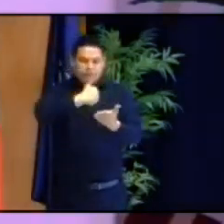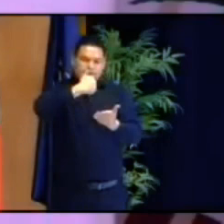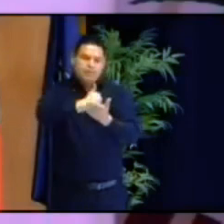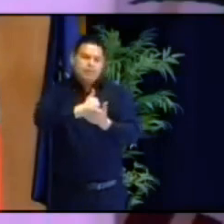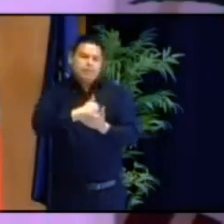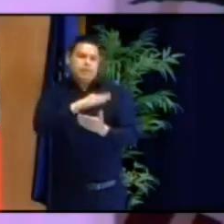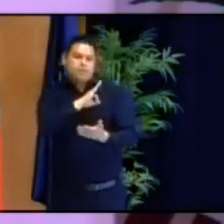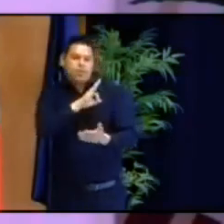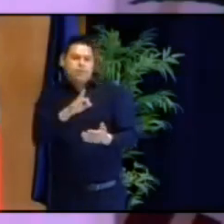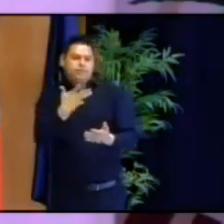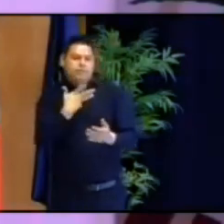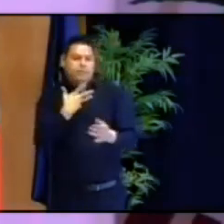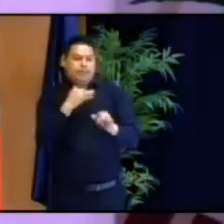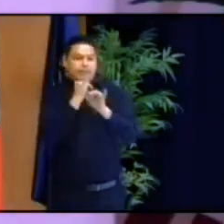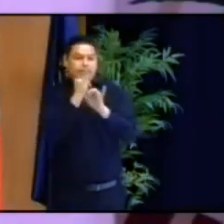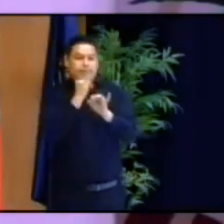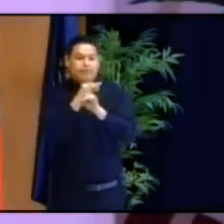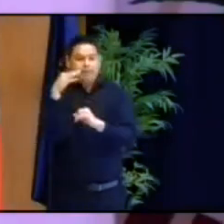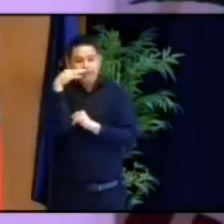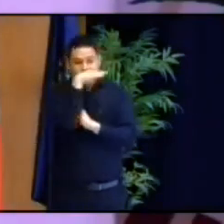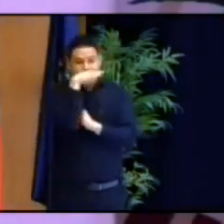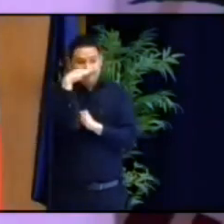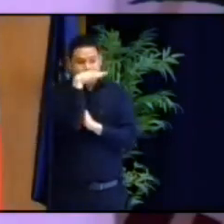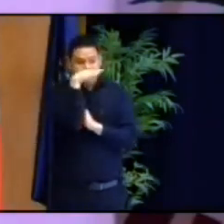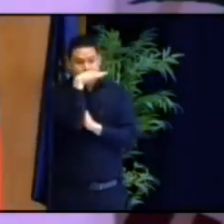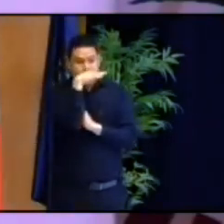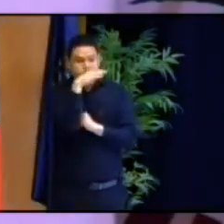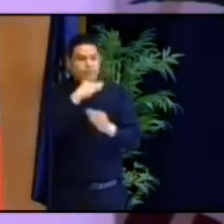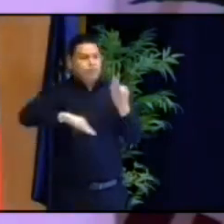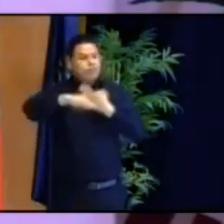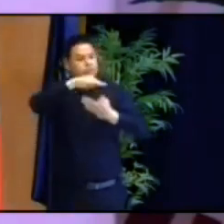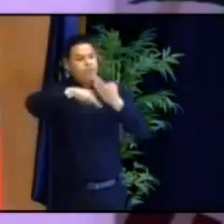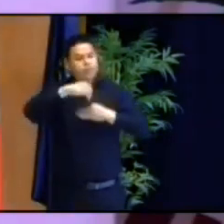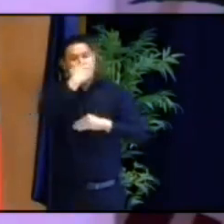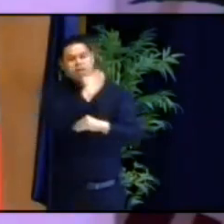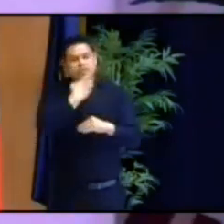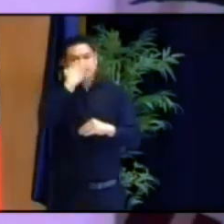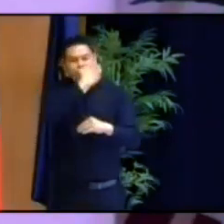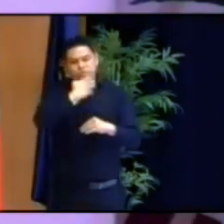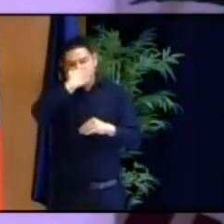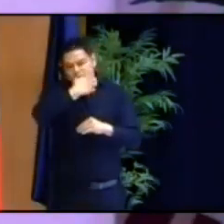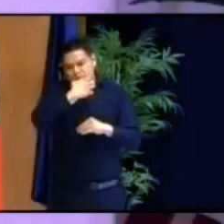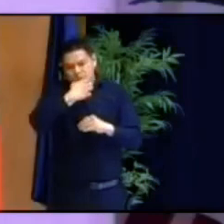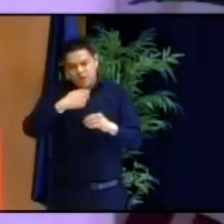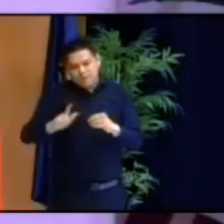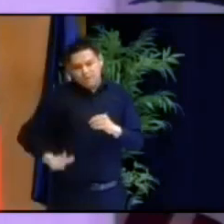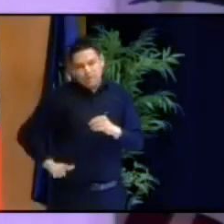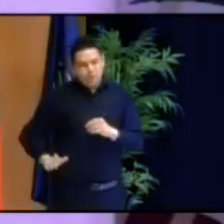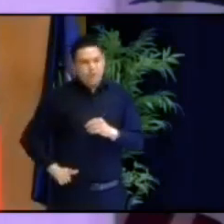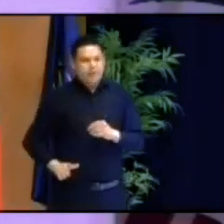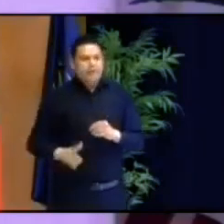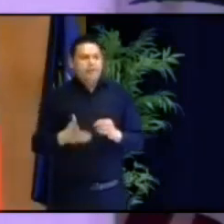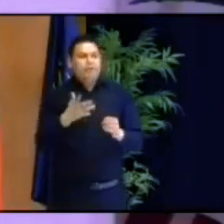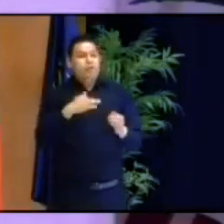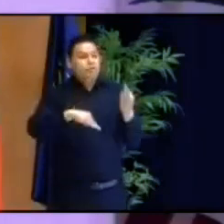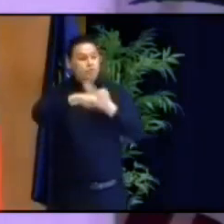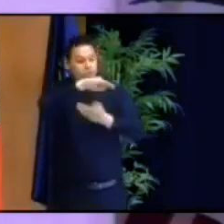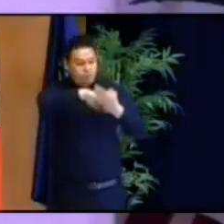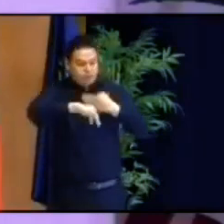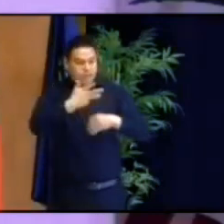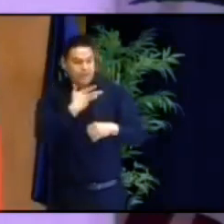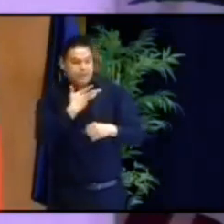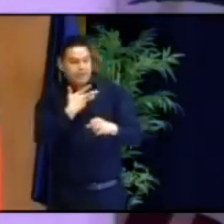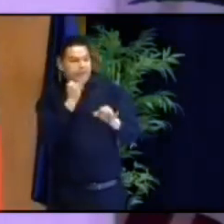acceso completamente gratuito. Todas las escuelas públicas quedarán conectadas este año, 3,500